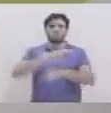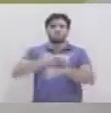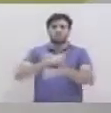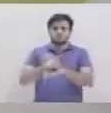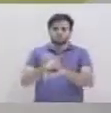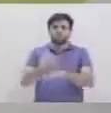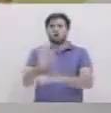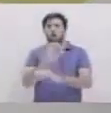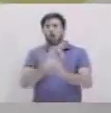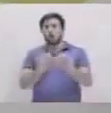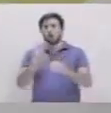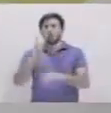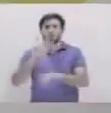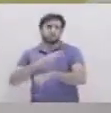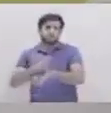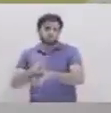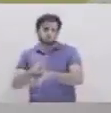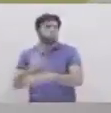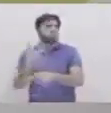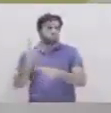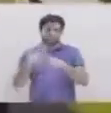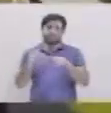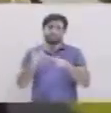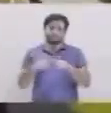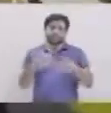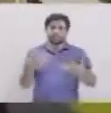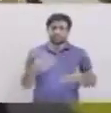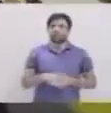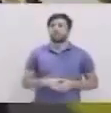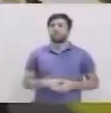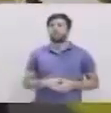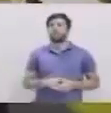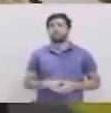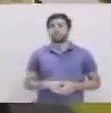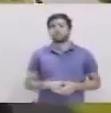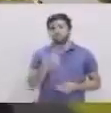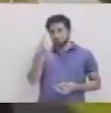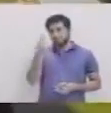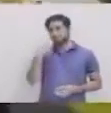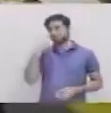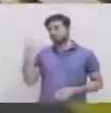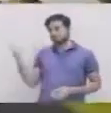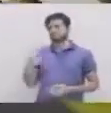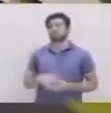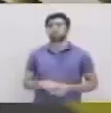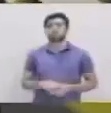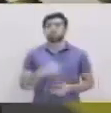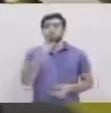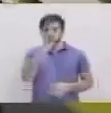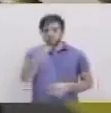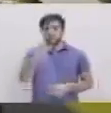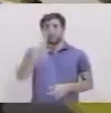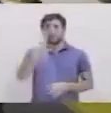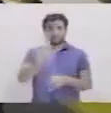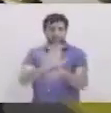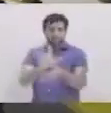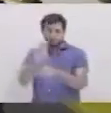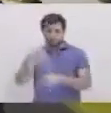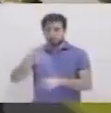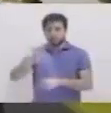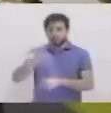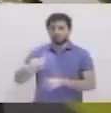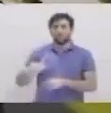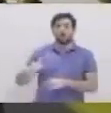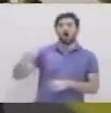y minuto y medio o 2 minutos. Listo, profe, entonces, ¿cómo comenzamos? Voy a interpretar el